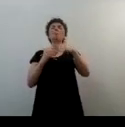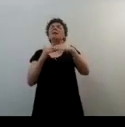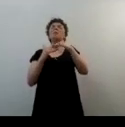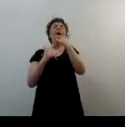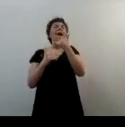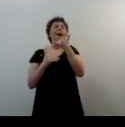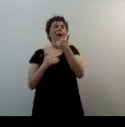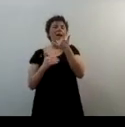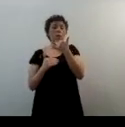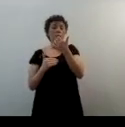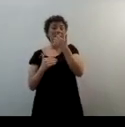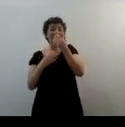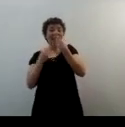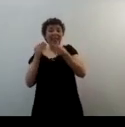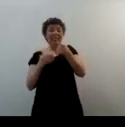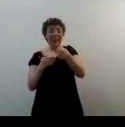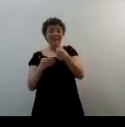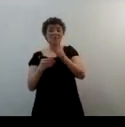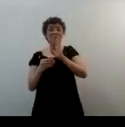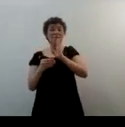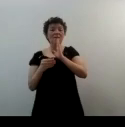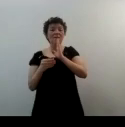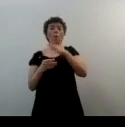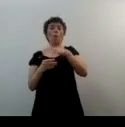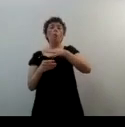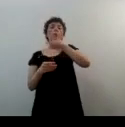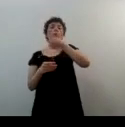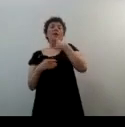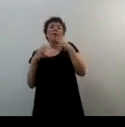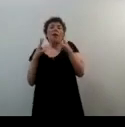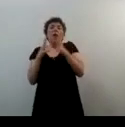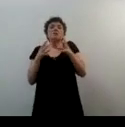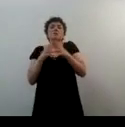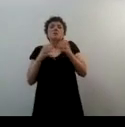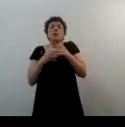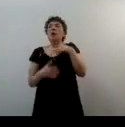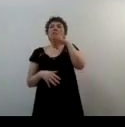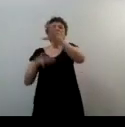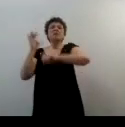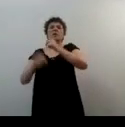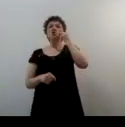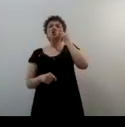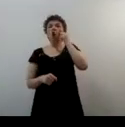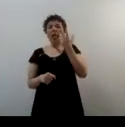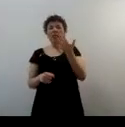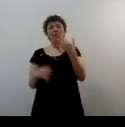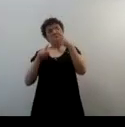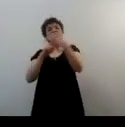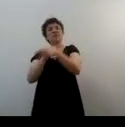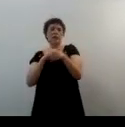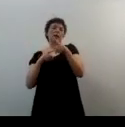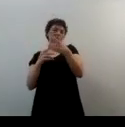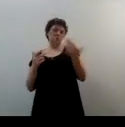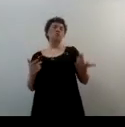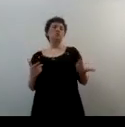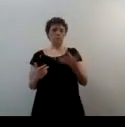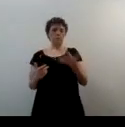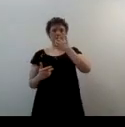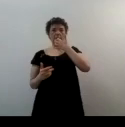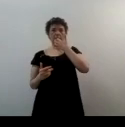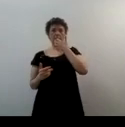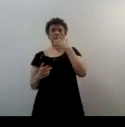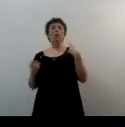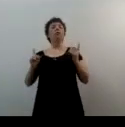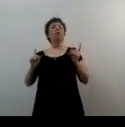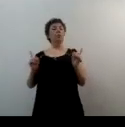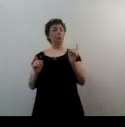cuando alguien hace eso, luego a lo mejor a media tarde le entra ansiedad y tira de chocolate. Eso es lo que tenemos que evitar, obviamente. Prevenir esa